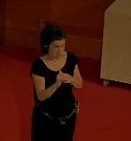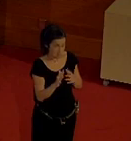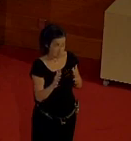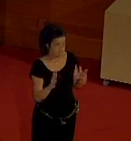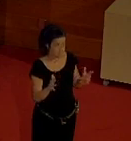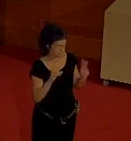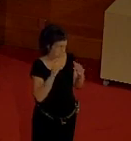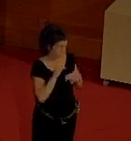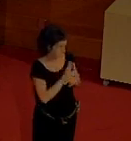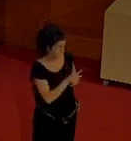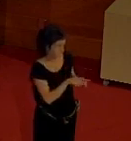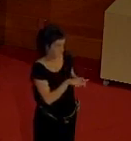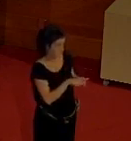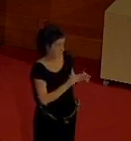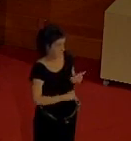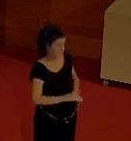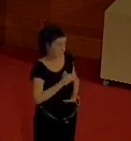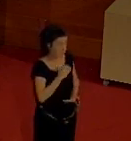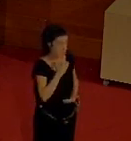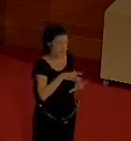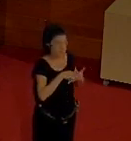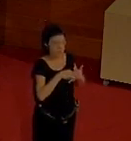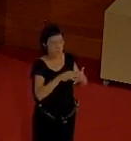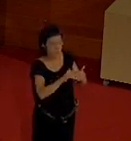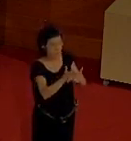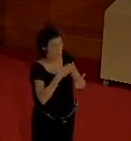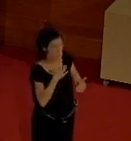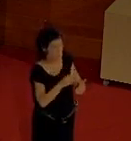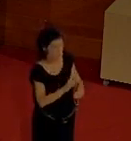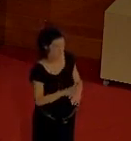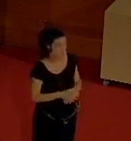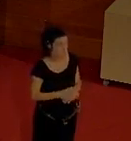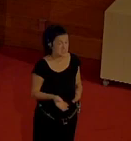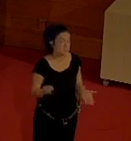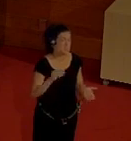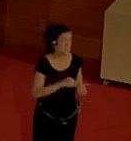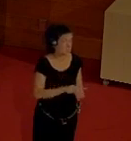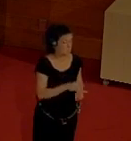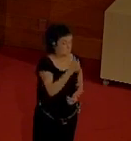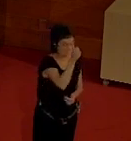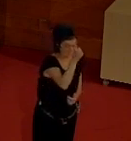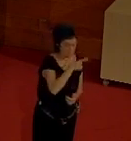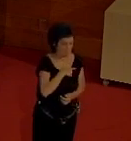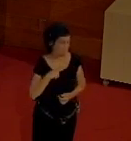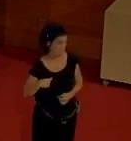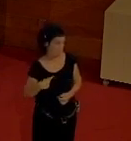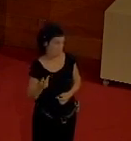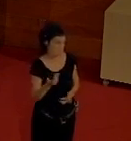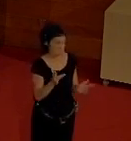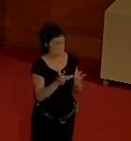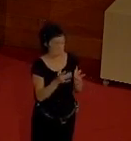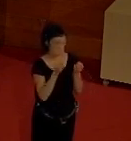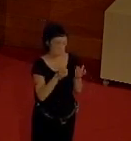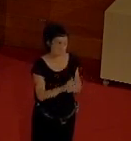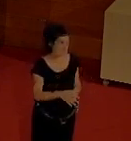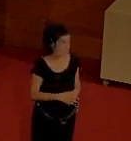capacidad para poder liderar algo ahí fuera y si encima India y China no se llevan muy allá y no se llevan muy allá Pues los bricks no tienen